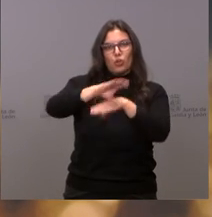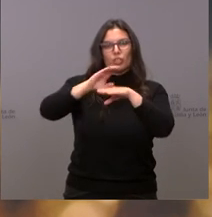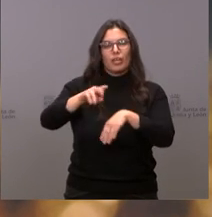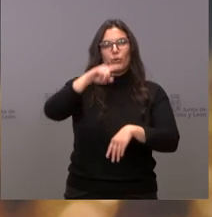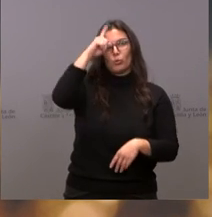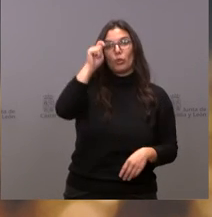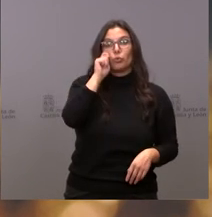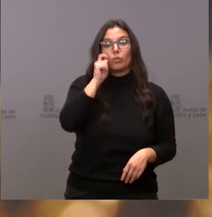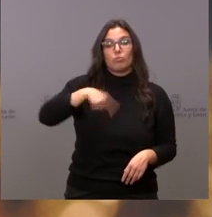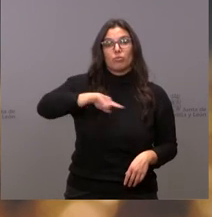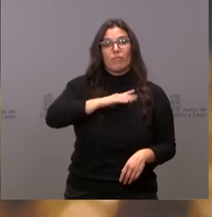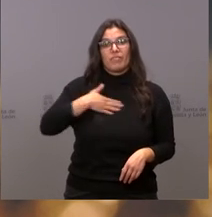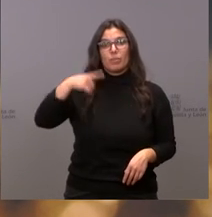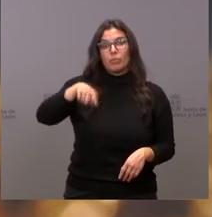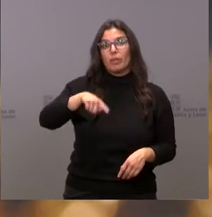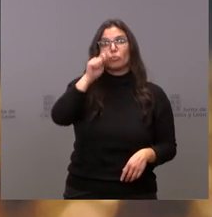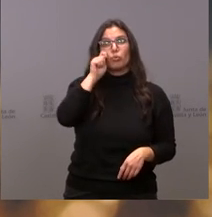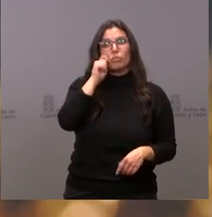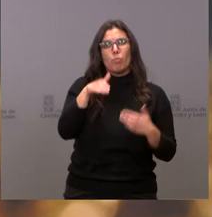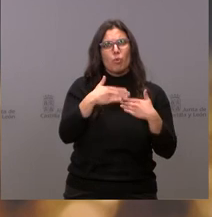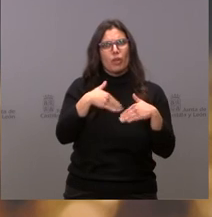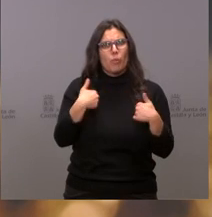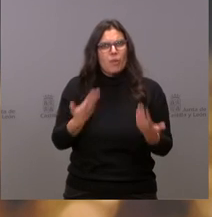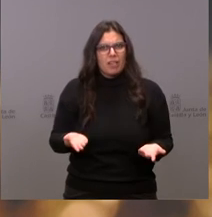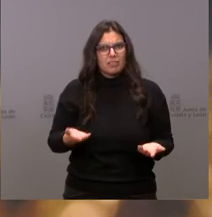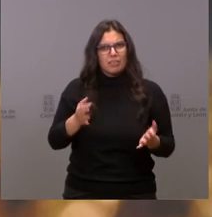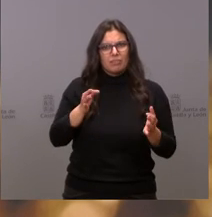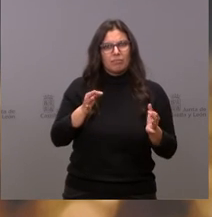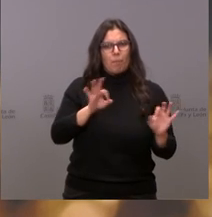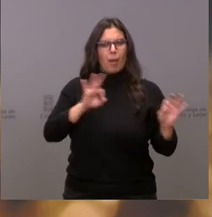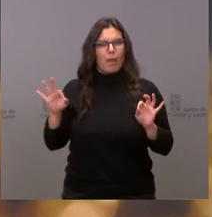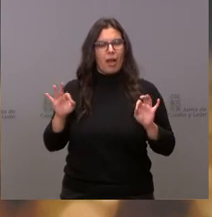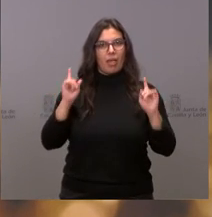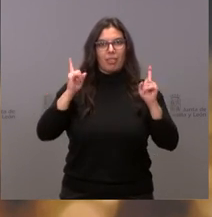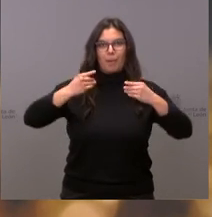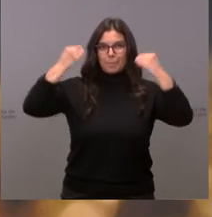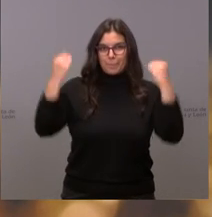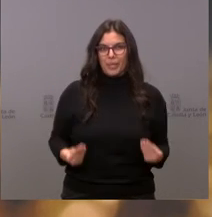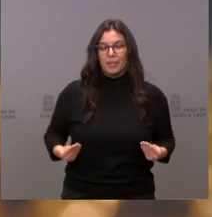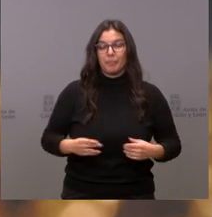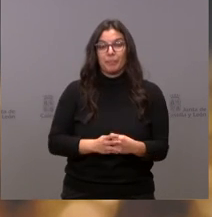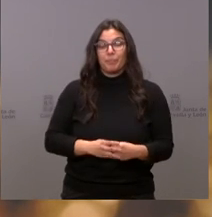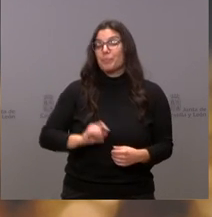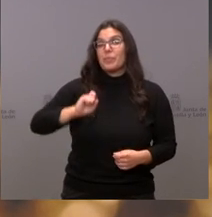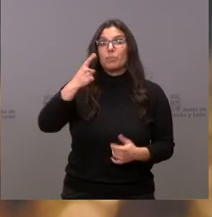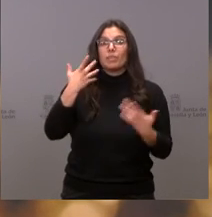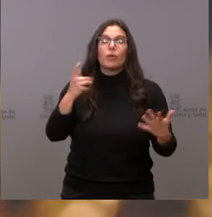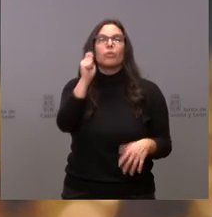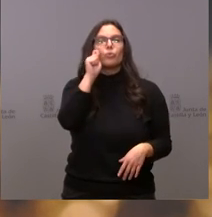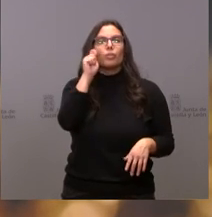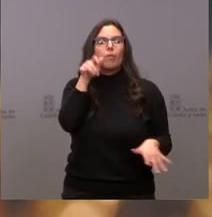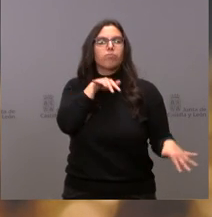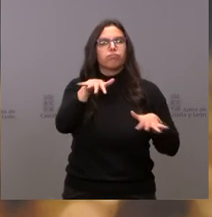un turismo también más moderno más preparado y sobre todo que sea un turismo más